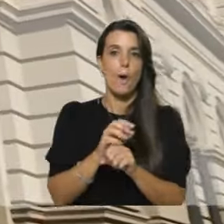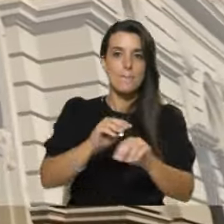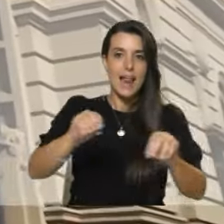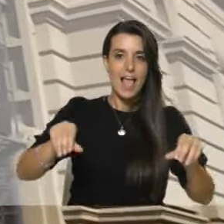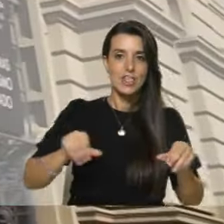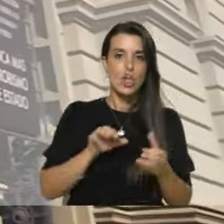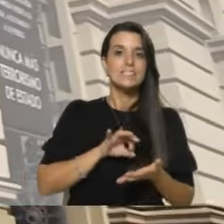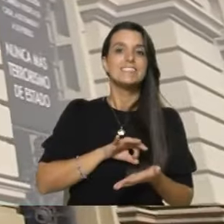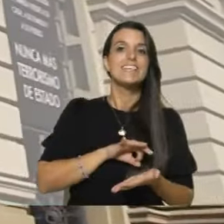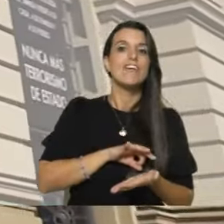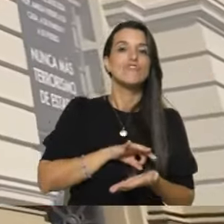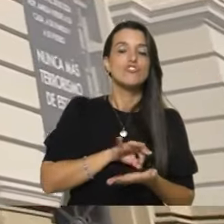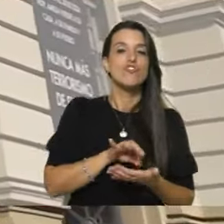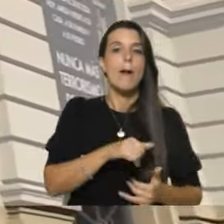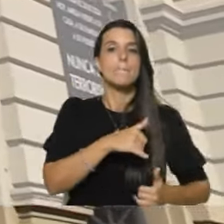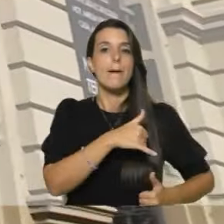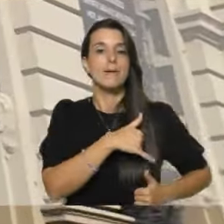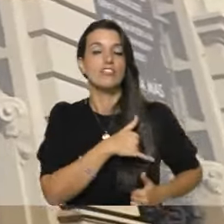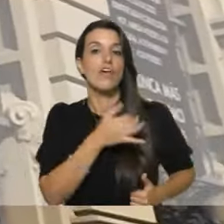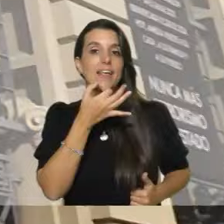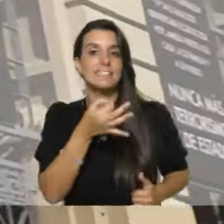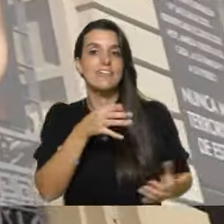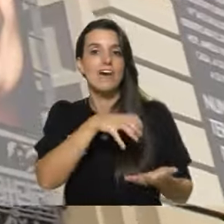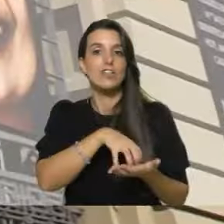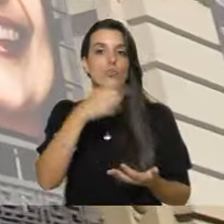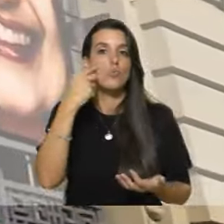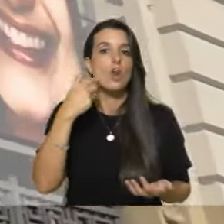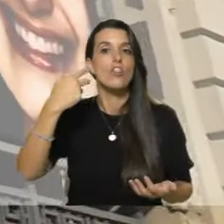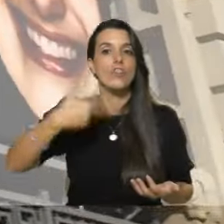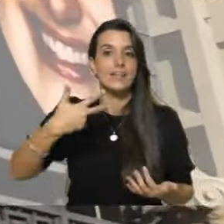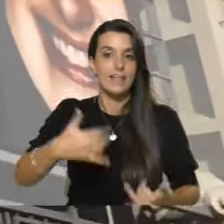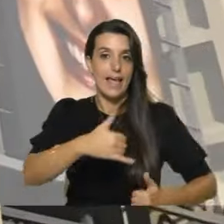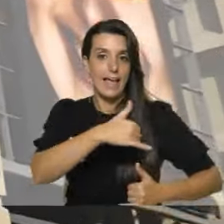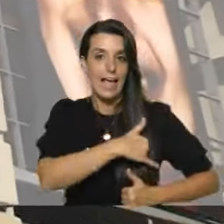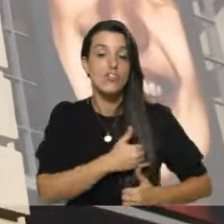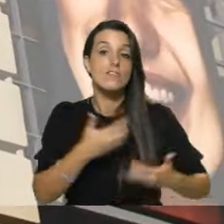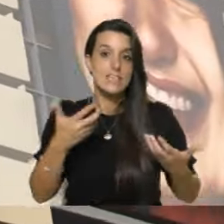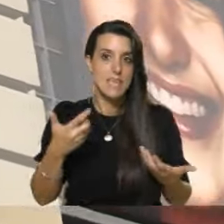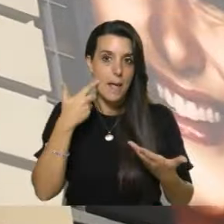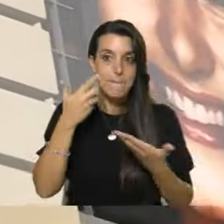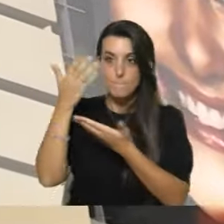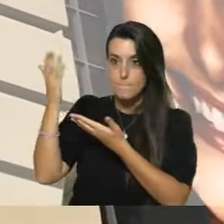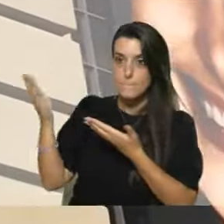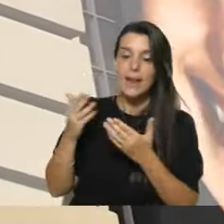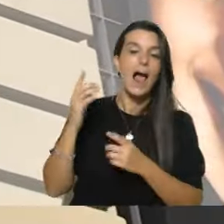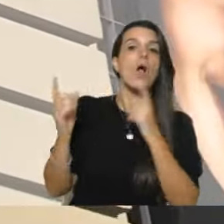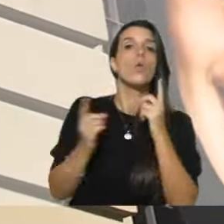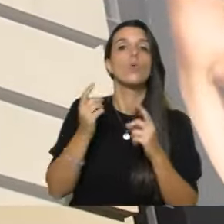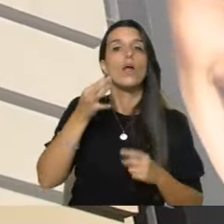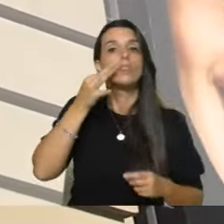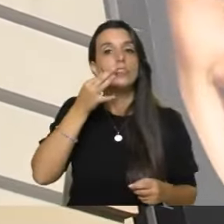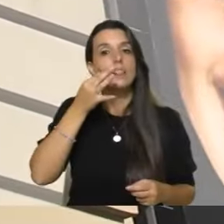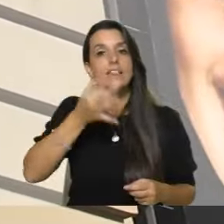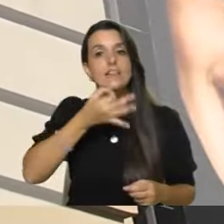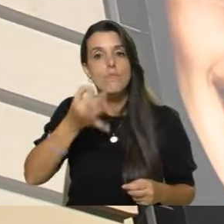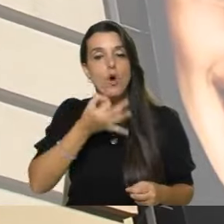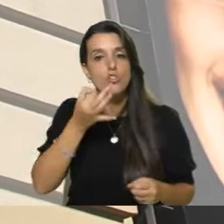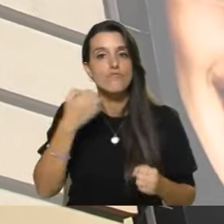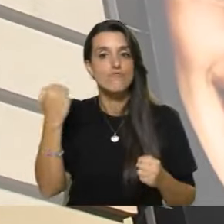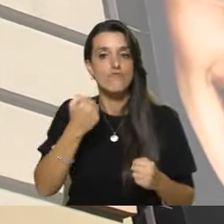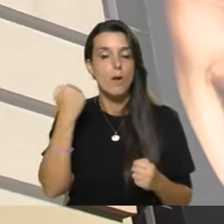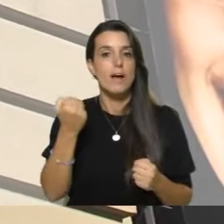Servicio de Material y Armamento del Ejército, es decir, en el Batallón 13 del Ejército. Si les parece, los dejamos con algunos de los testimonios que recabamos,